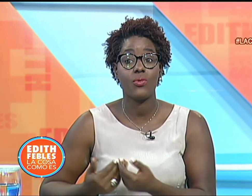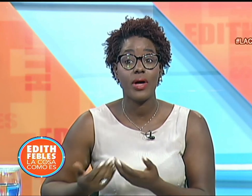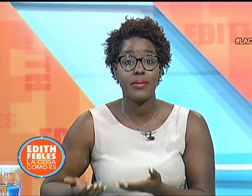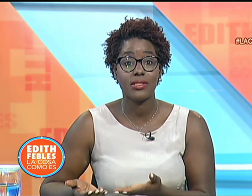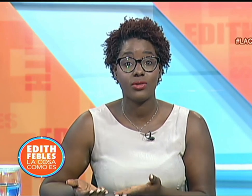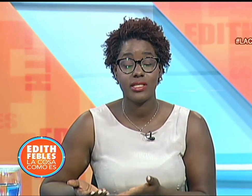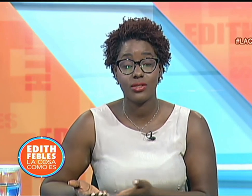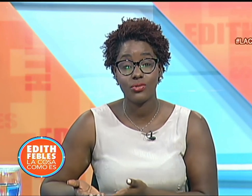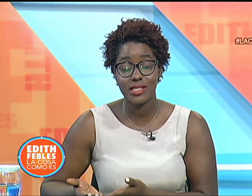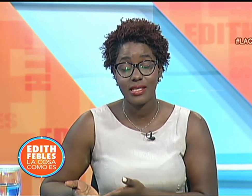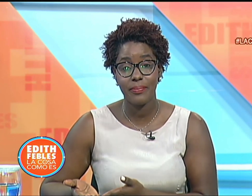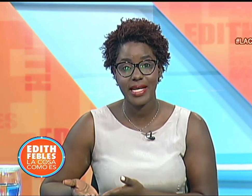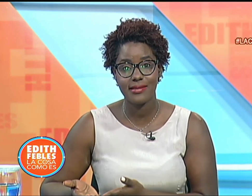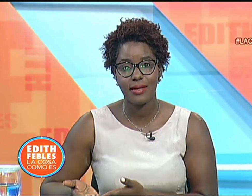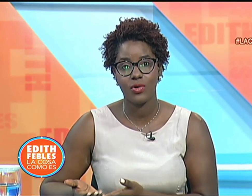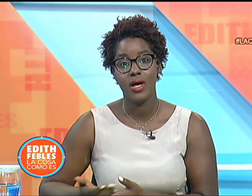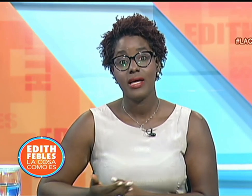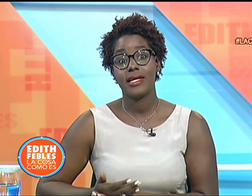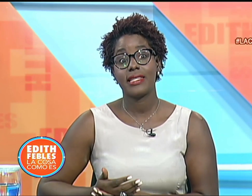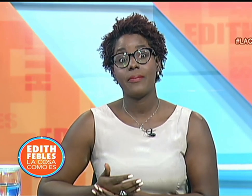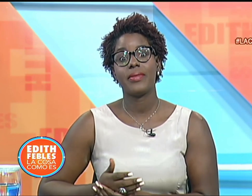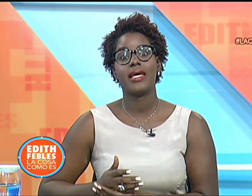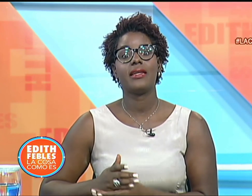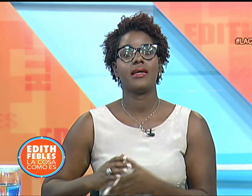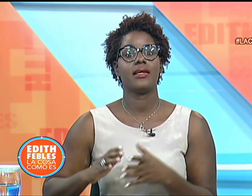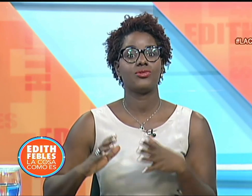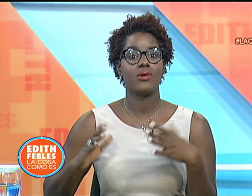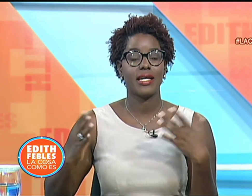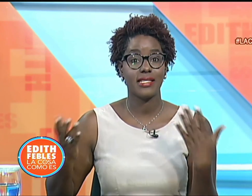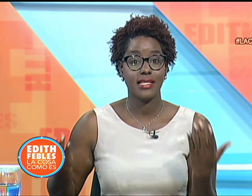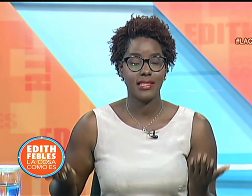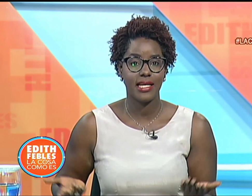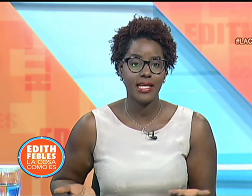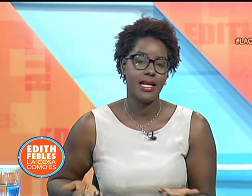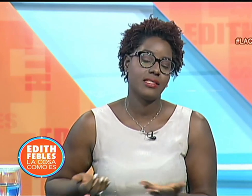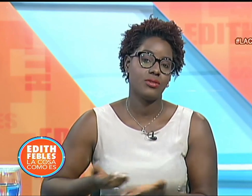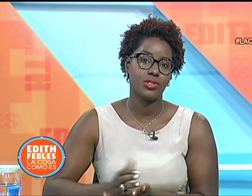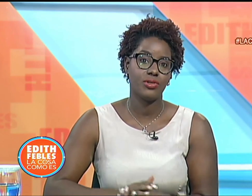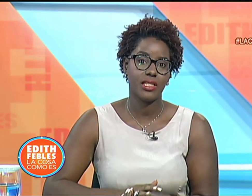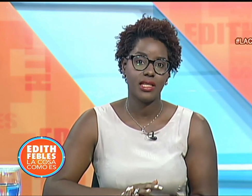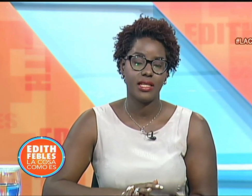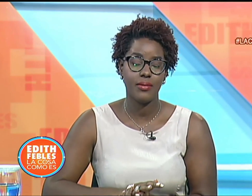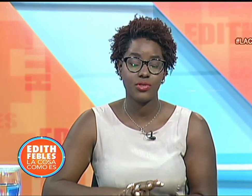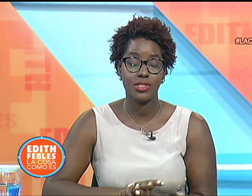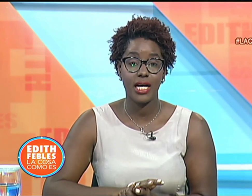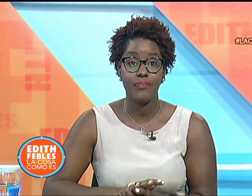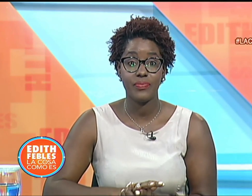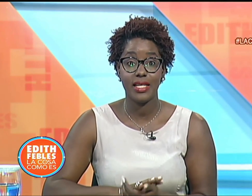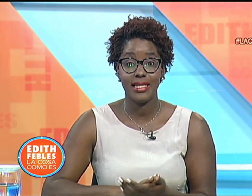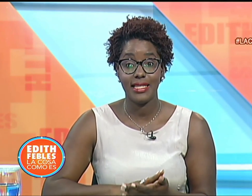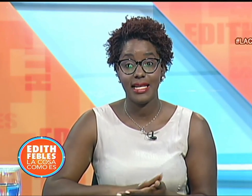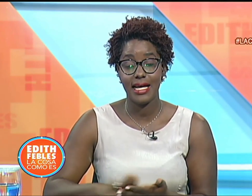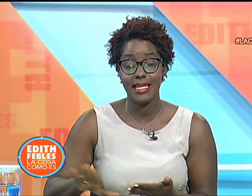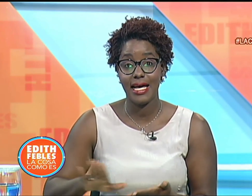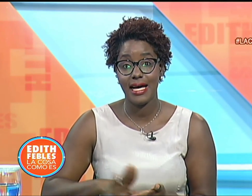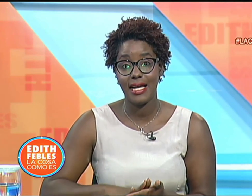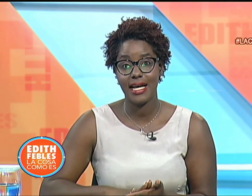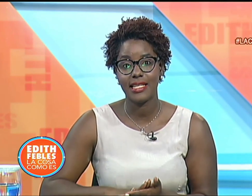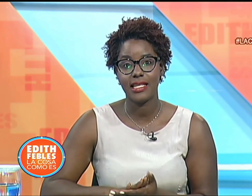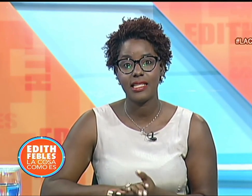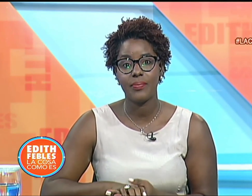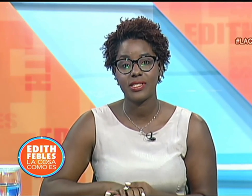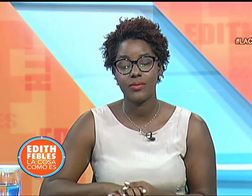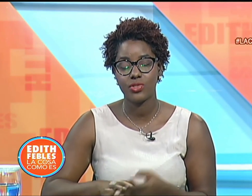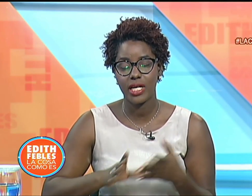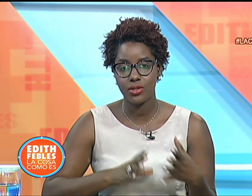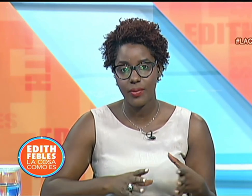a nuevas solicitudes de préstamo, que también esto acrecentaría la situación que tendemos ya de la